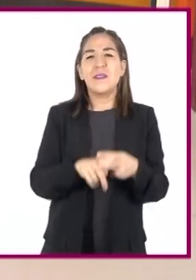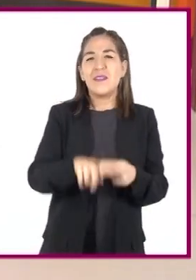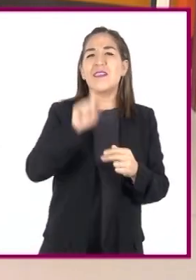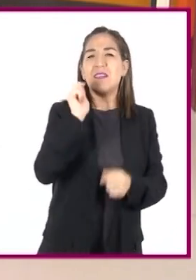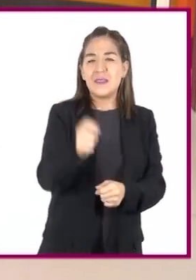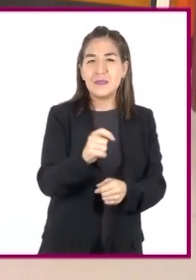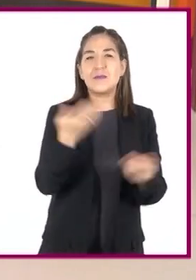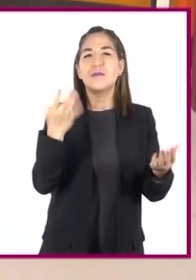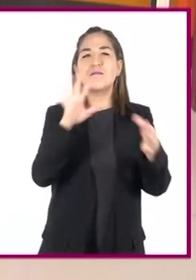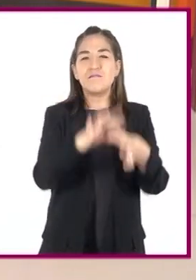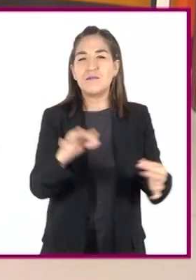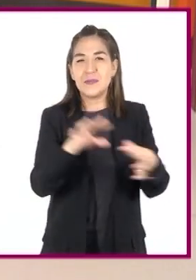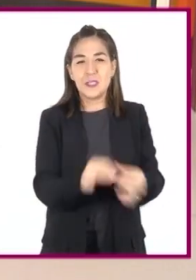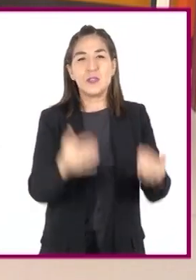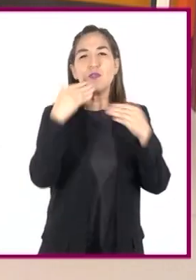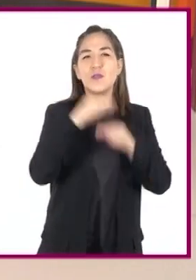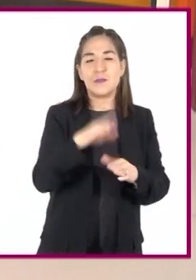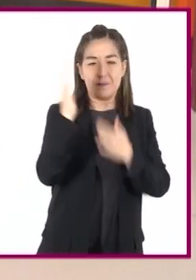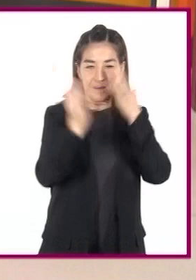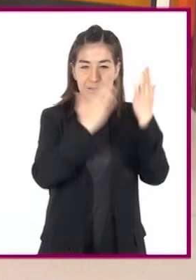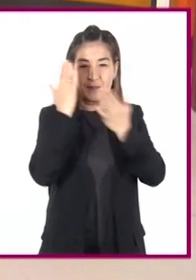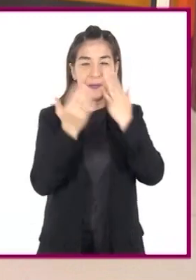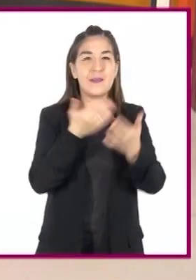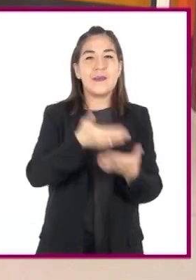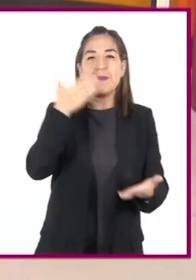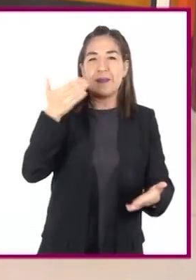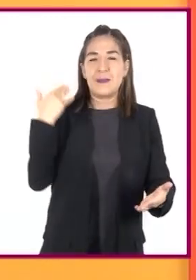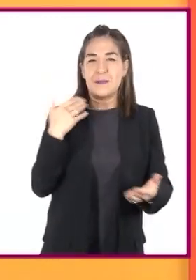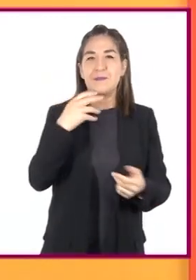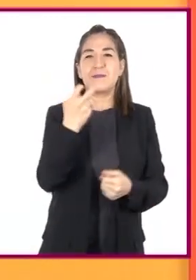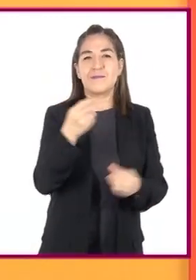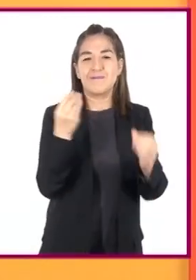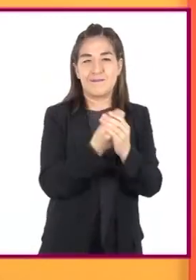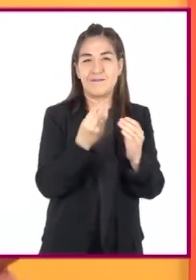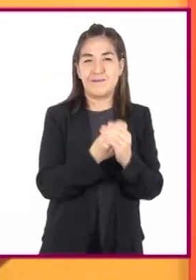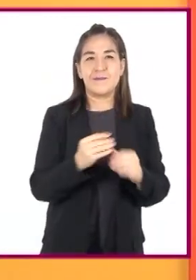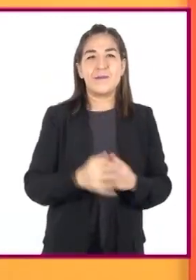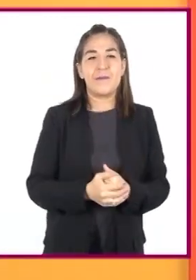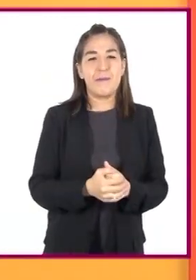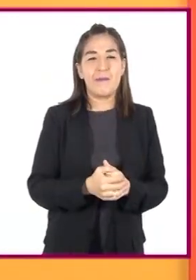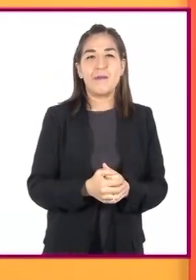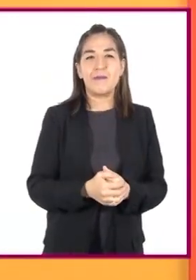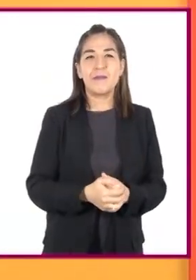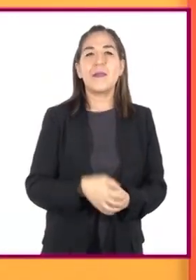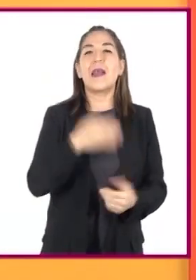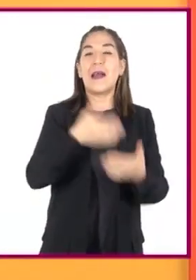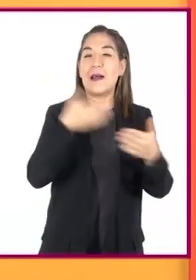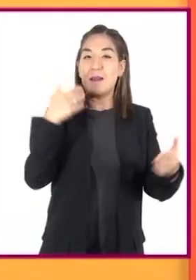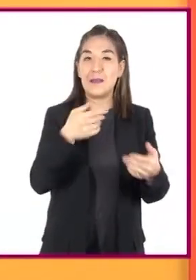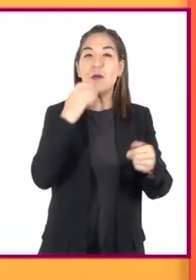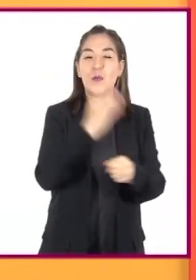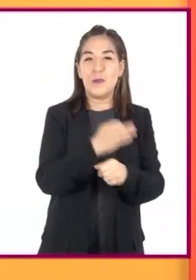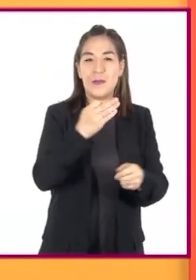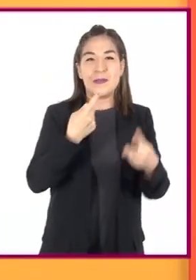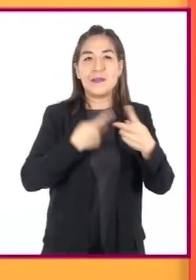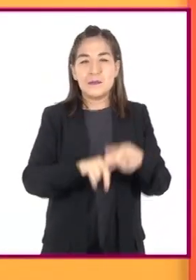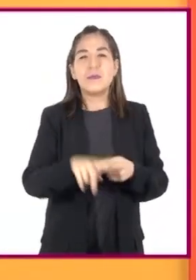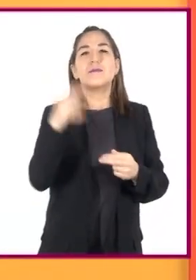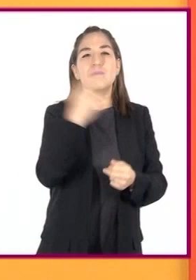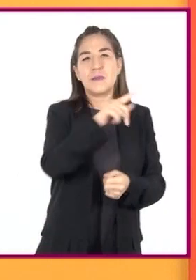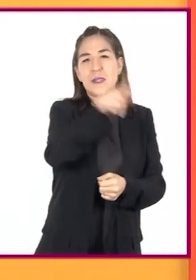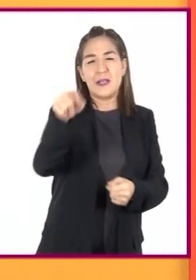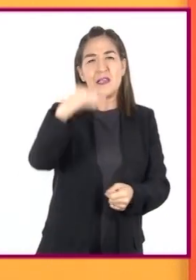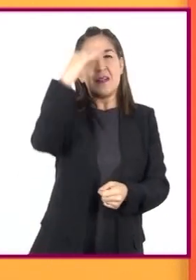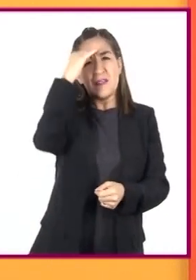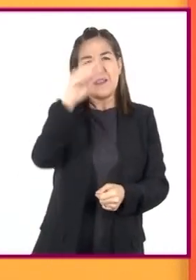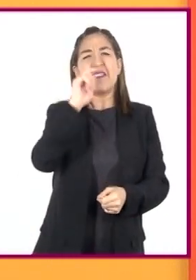a contenidos que se estudiaron en sesiones pasadas. Antes de empezar, es necesario tener presente qué